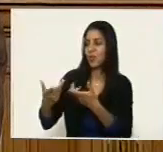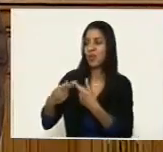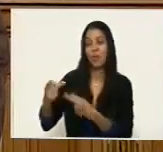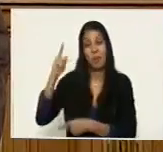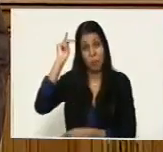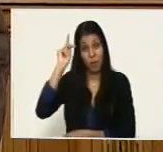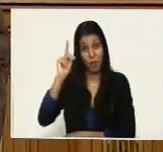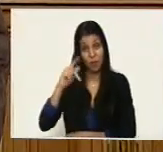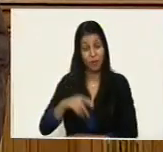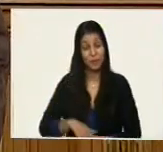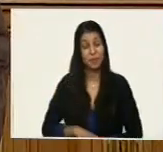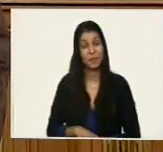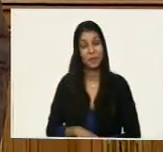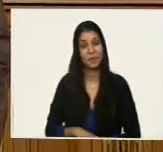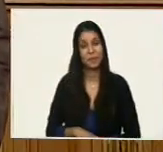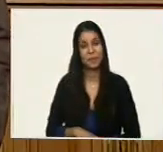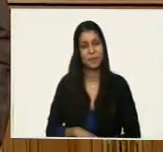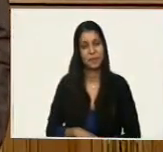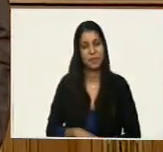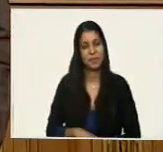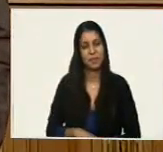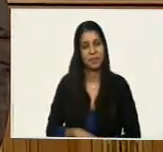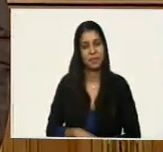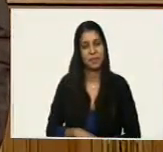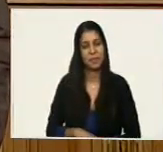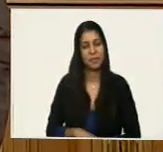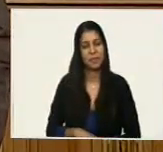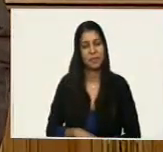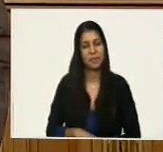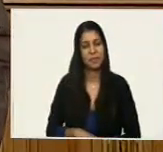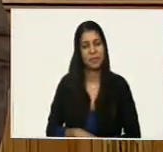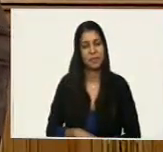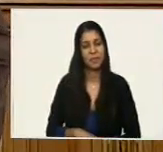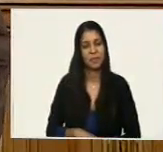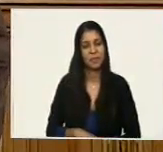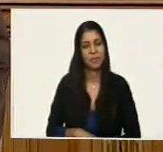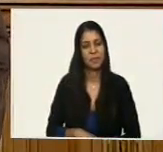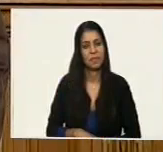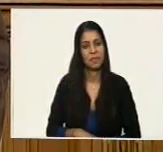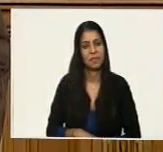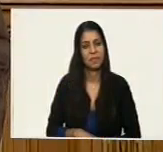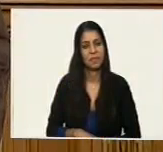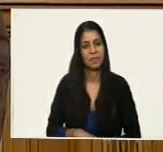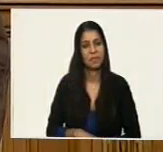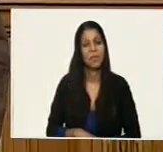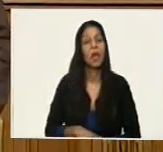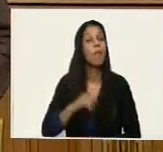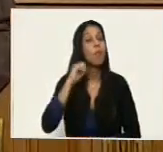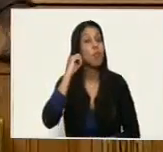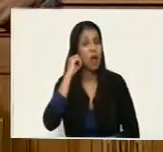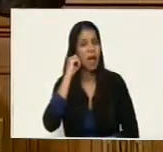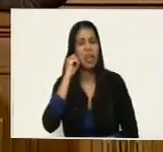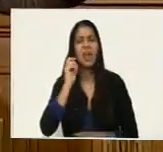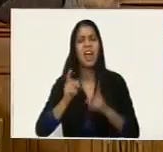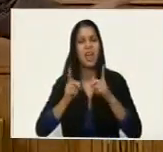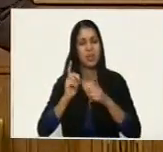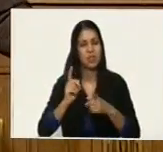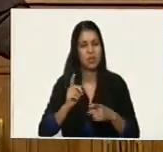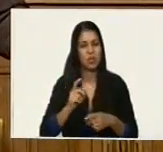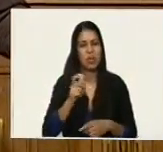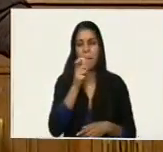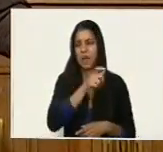Bueno, ha habido una señora como Corín Tellado, no es de la época de